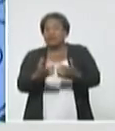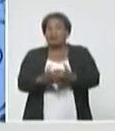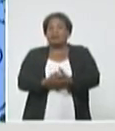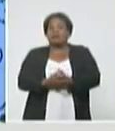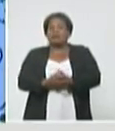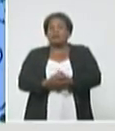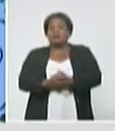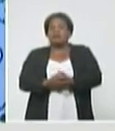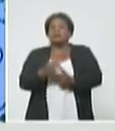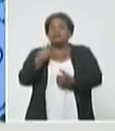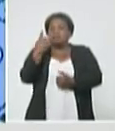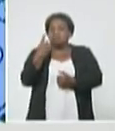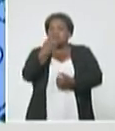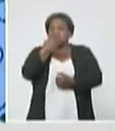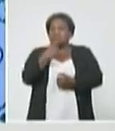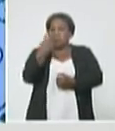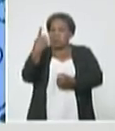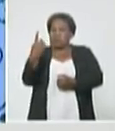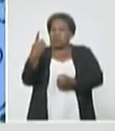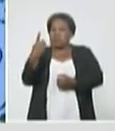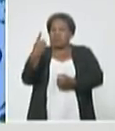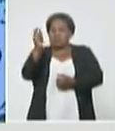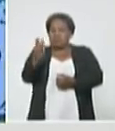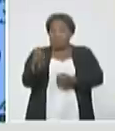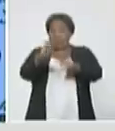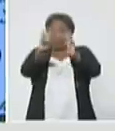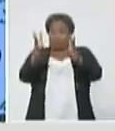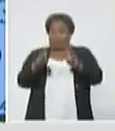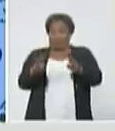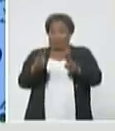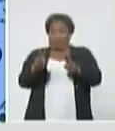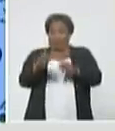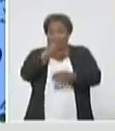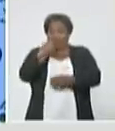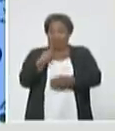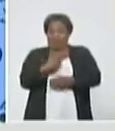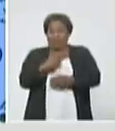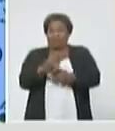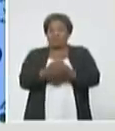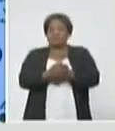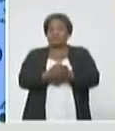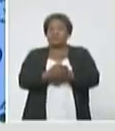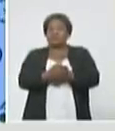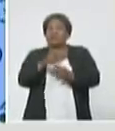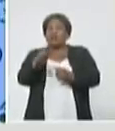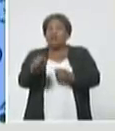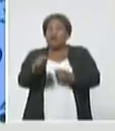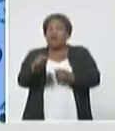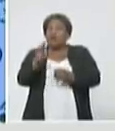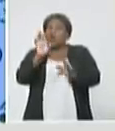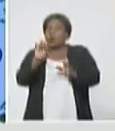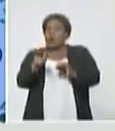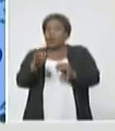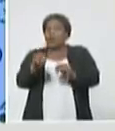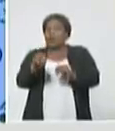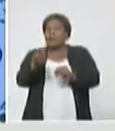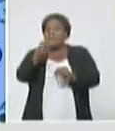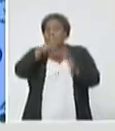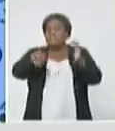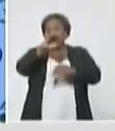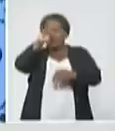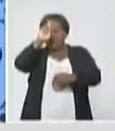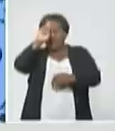Tenemos una pregunta, doctor, de un usuario en redes sociales. Dice lo siguiente: sobre los protocolos establecidos por el Ministerio de Salud Pública